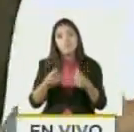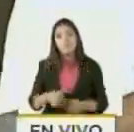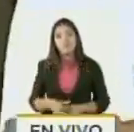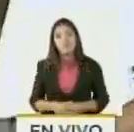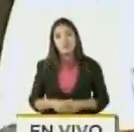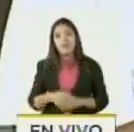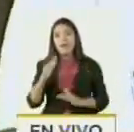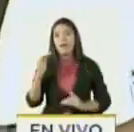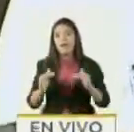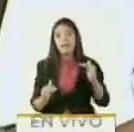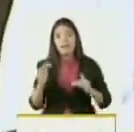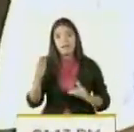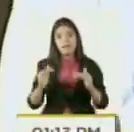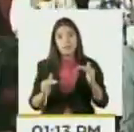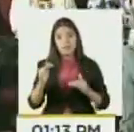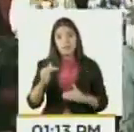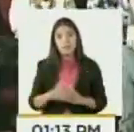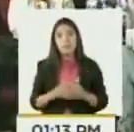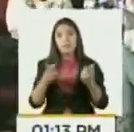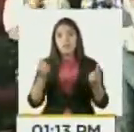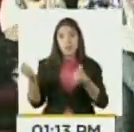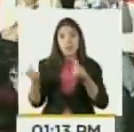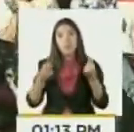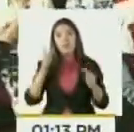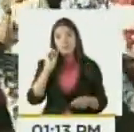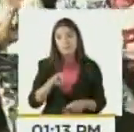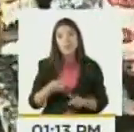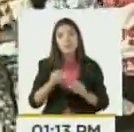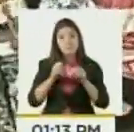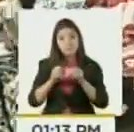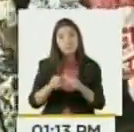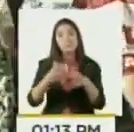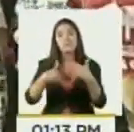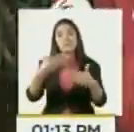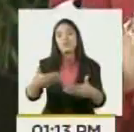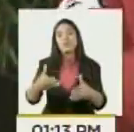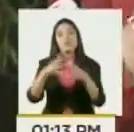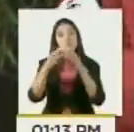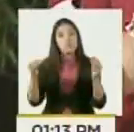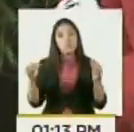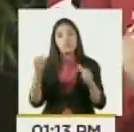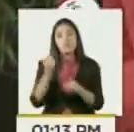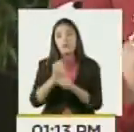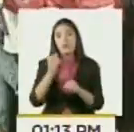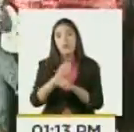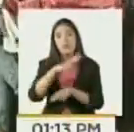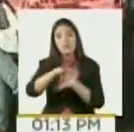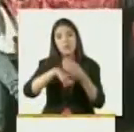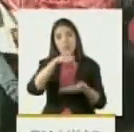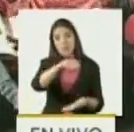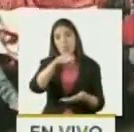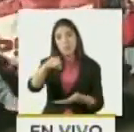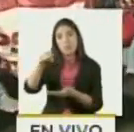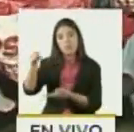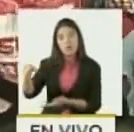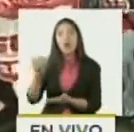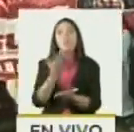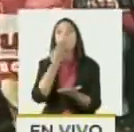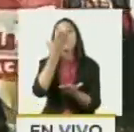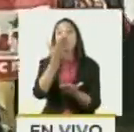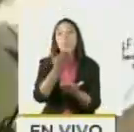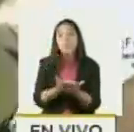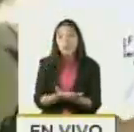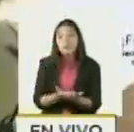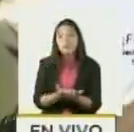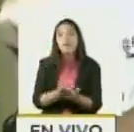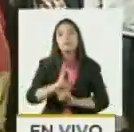el equilibrio de una economía que debe restituir su capacidad de funcionamiento sana. Es una propuesta